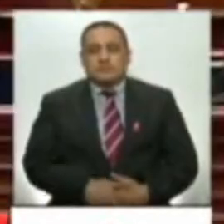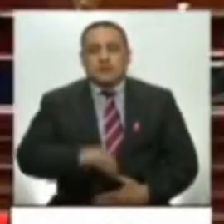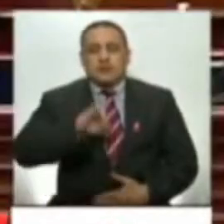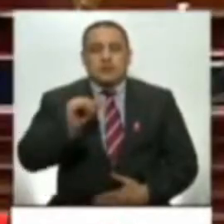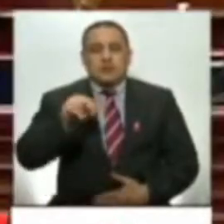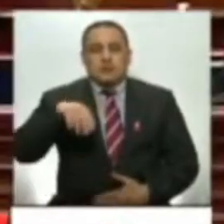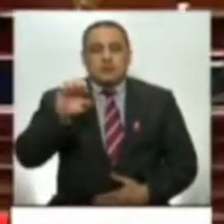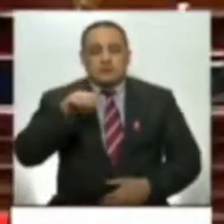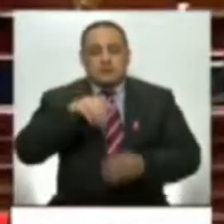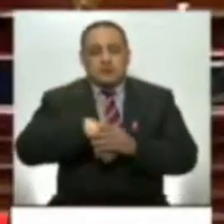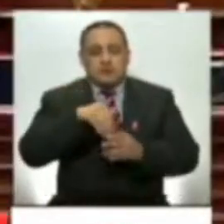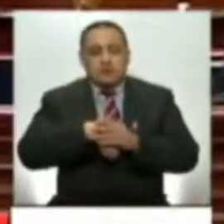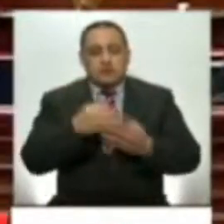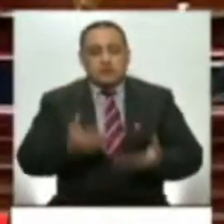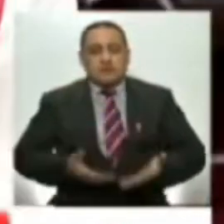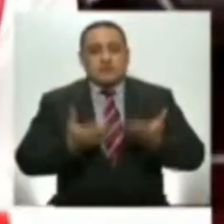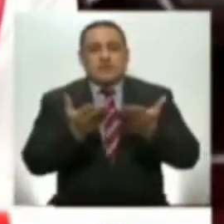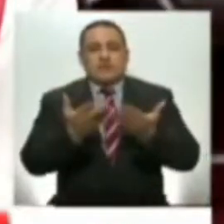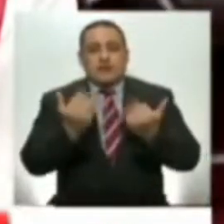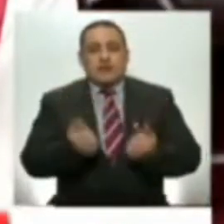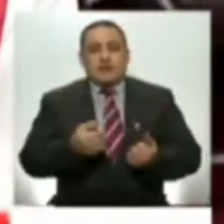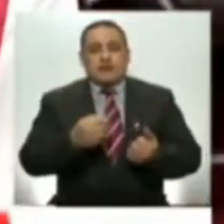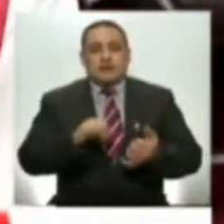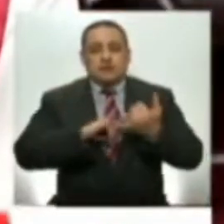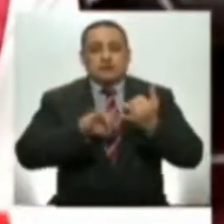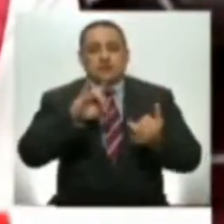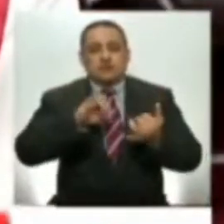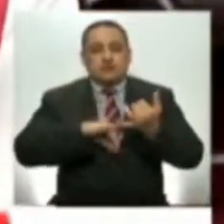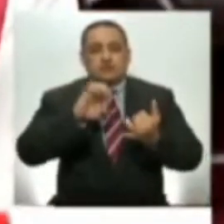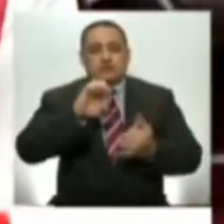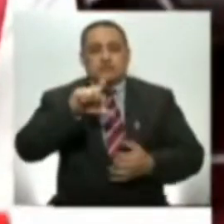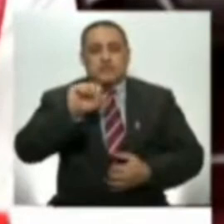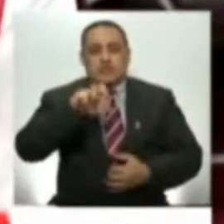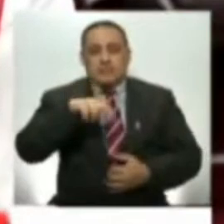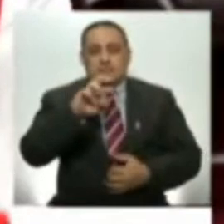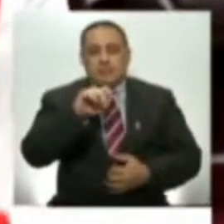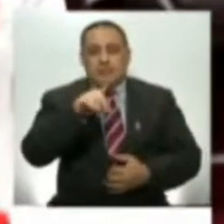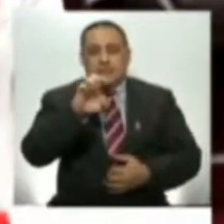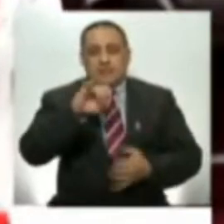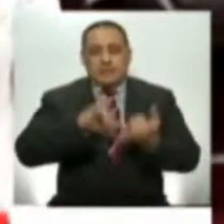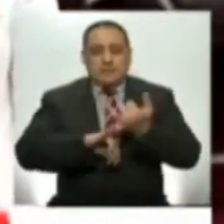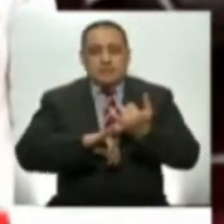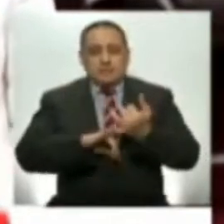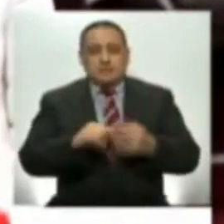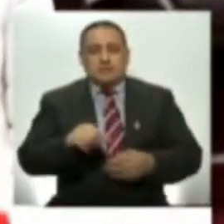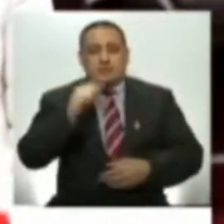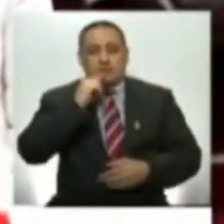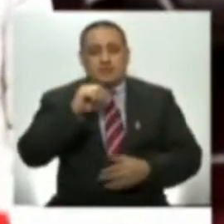Jurado Nacional de Elecciones, credencial otorgada a Susel Ana María Paredes Pique, DNI